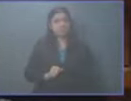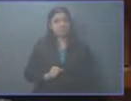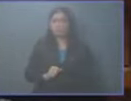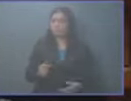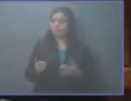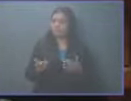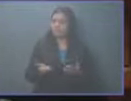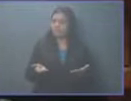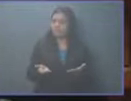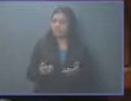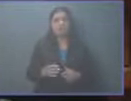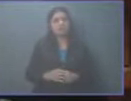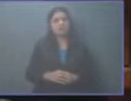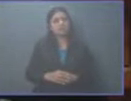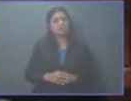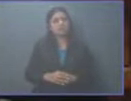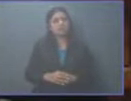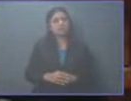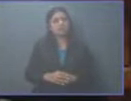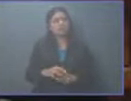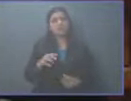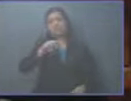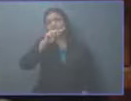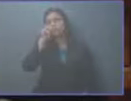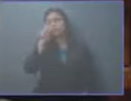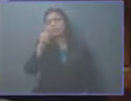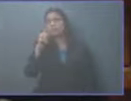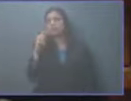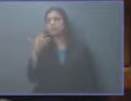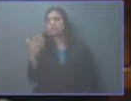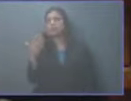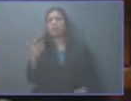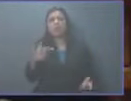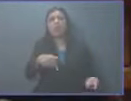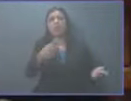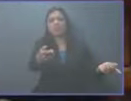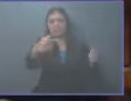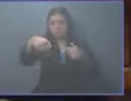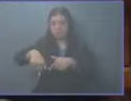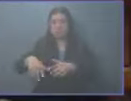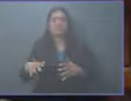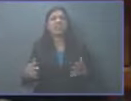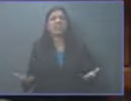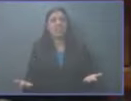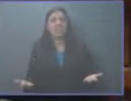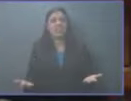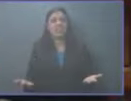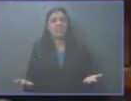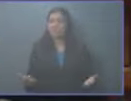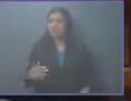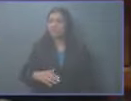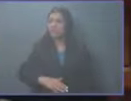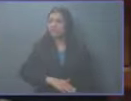Entonces la pregunta es, ¿en qué calidad vino ahora, durante todo el